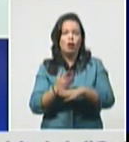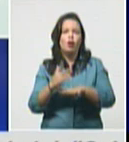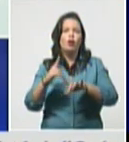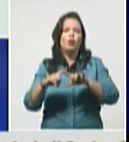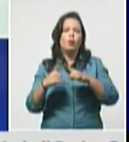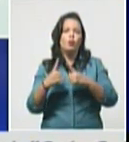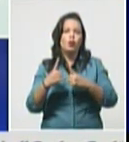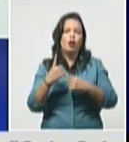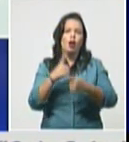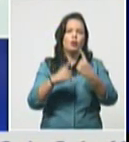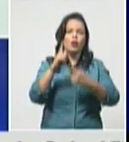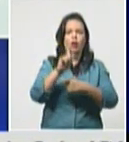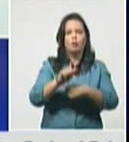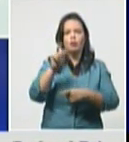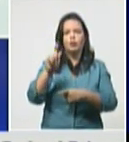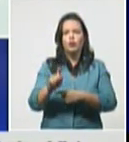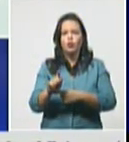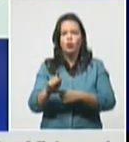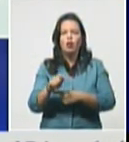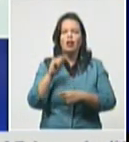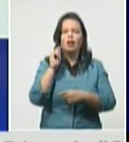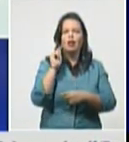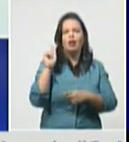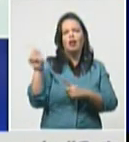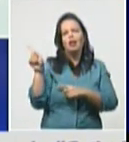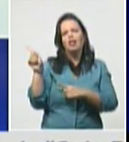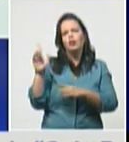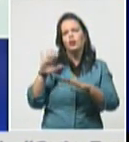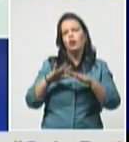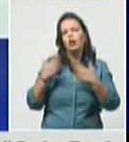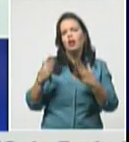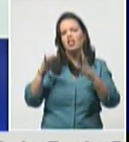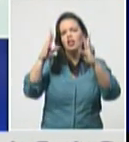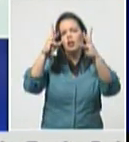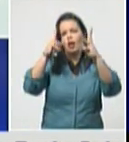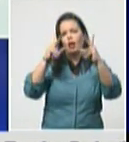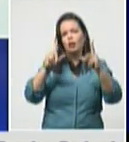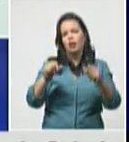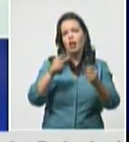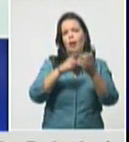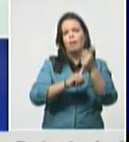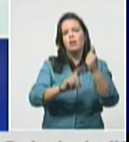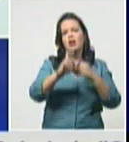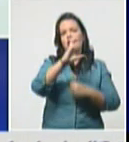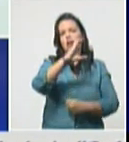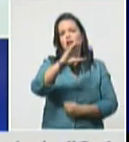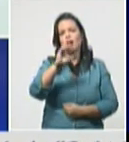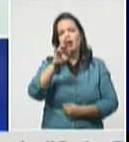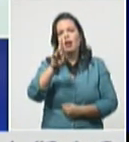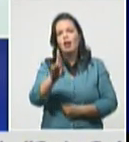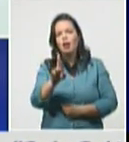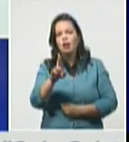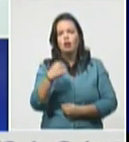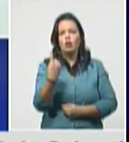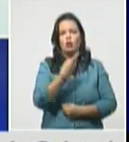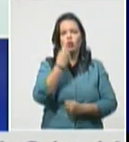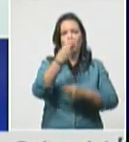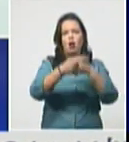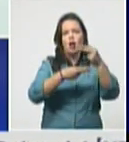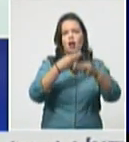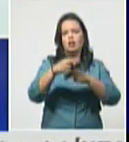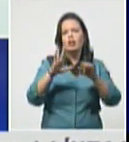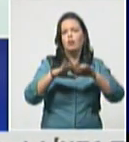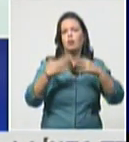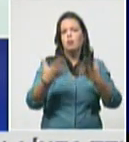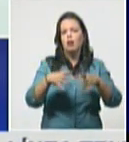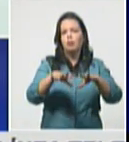es el número de pruebas que se han realizado para el diagnóstico de coronavirus